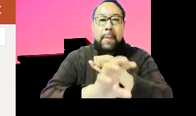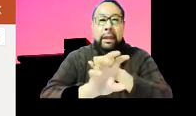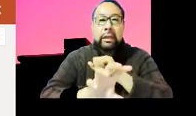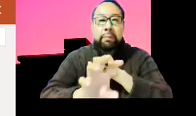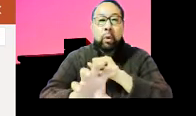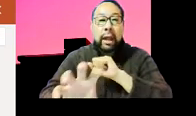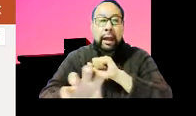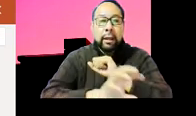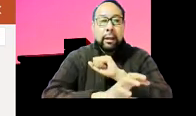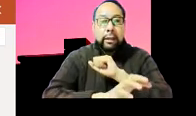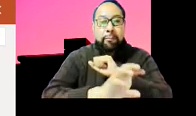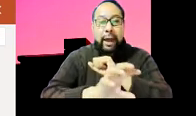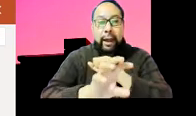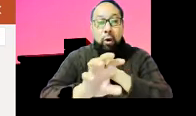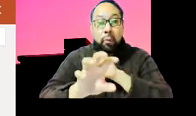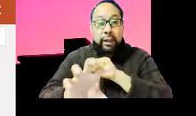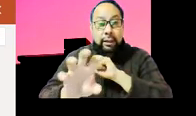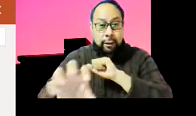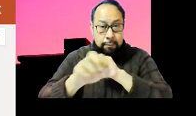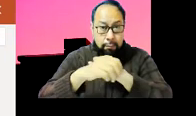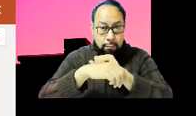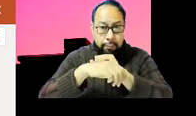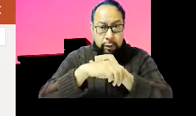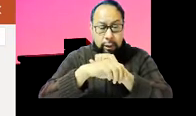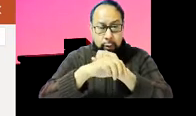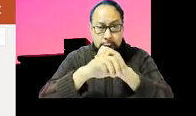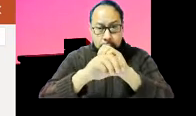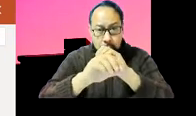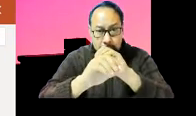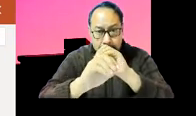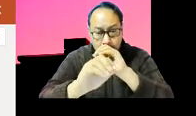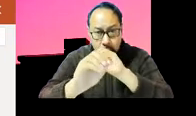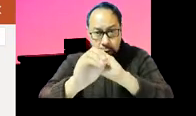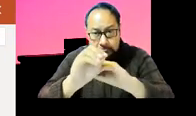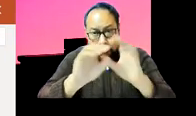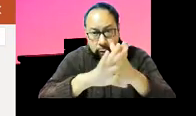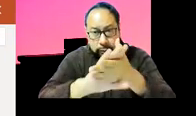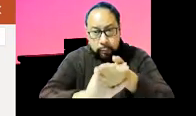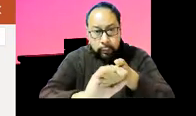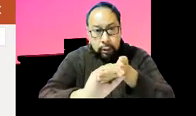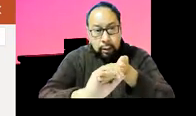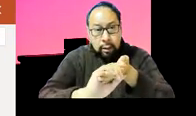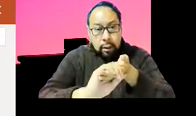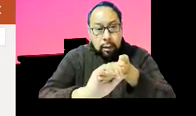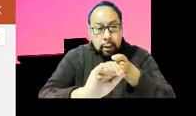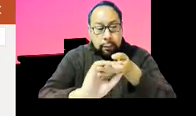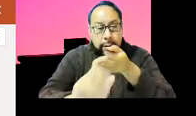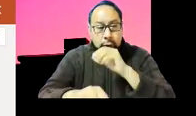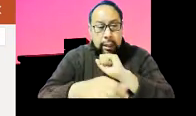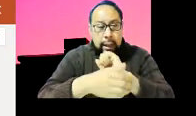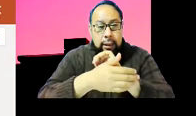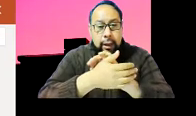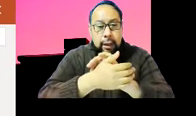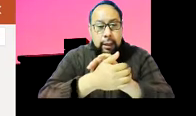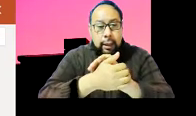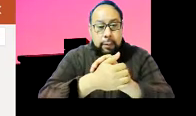para manipular y para convencer, ¿no? Que es lo que estamos ahorita, vos estoy explicando. Y